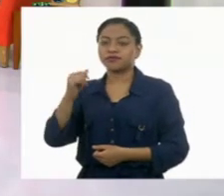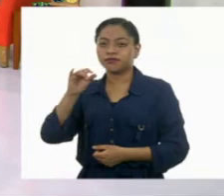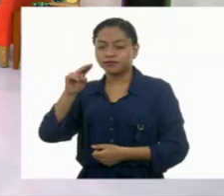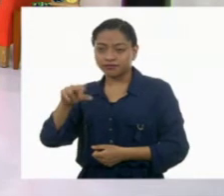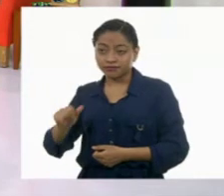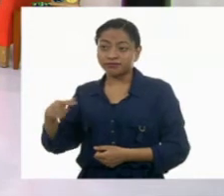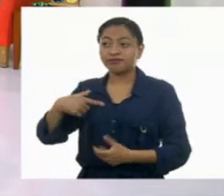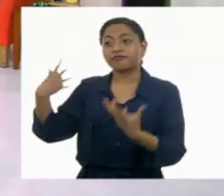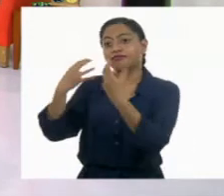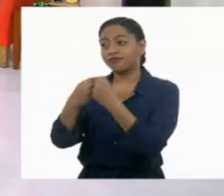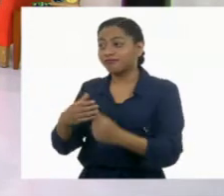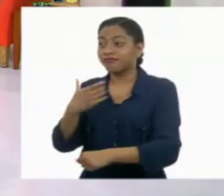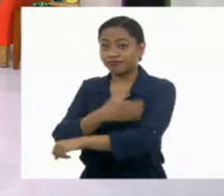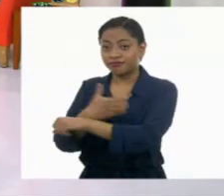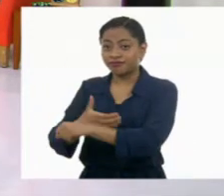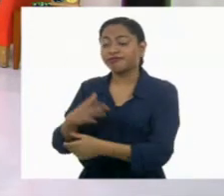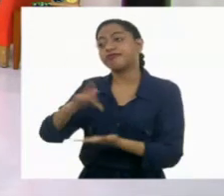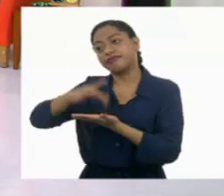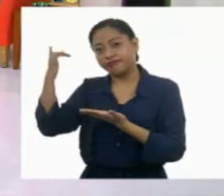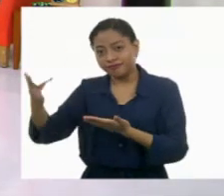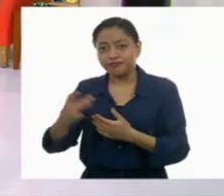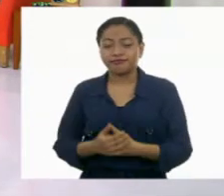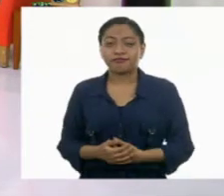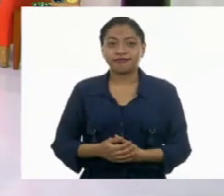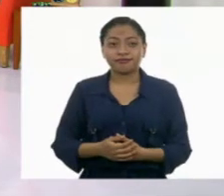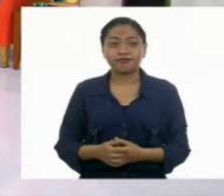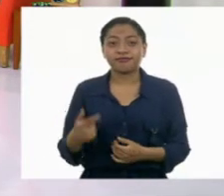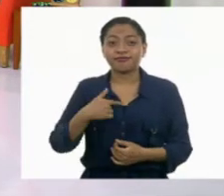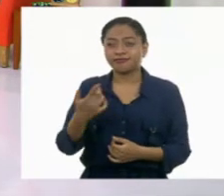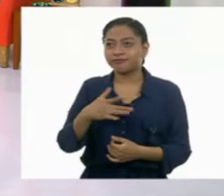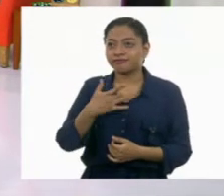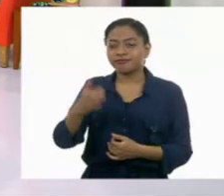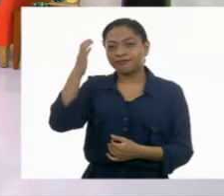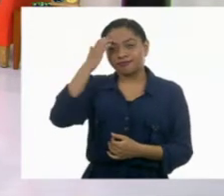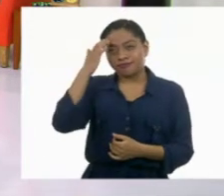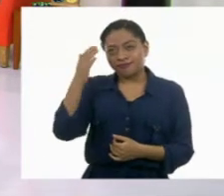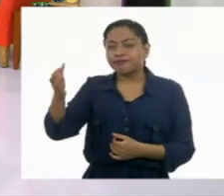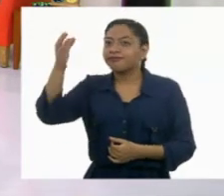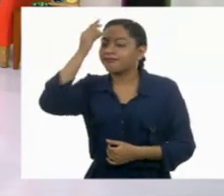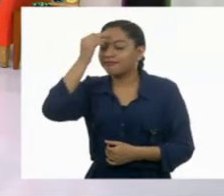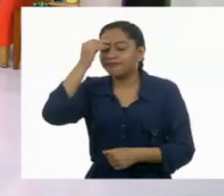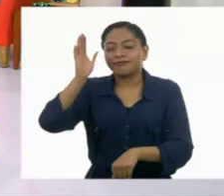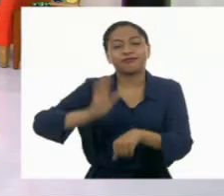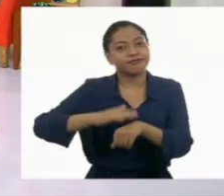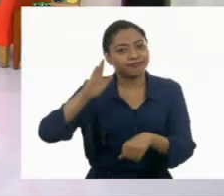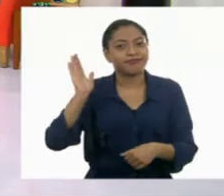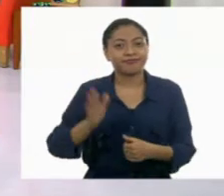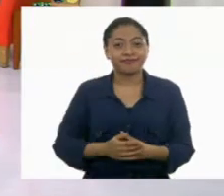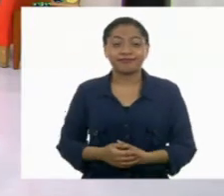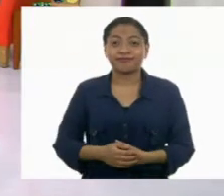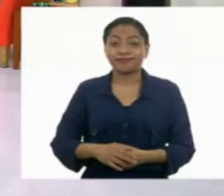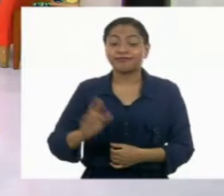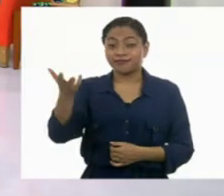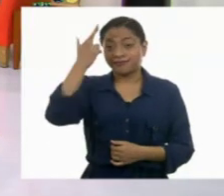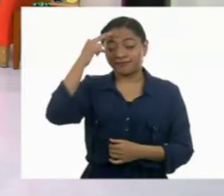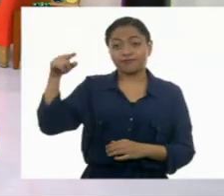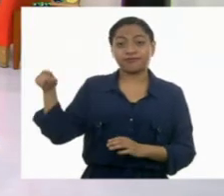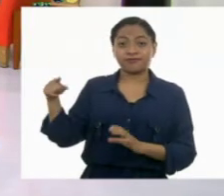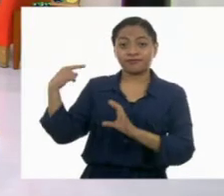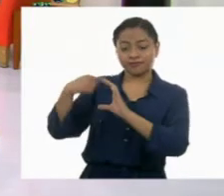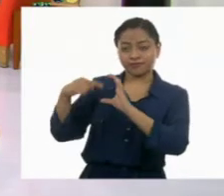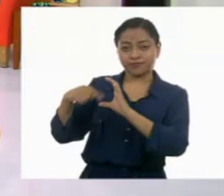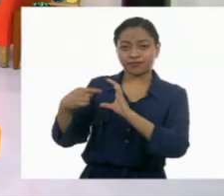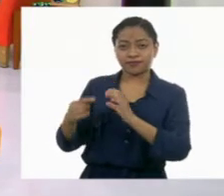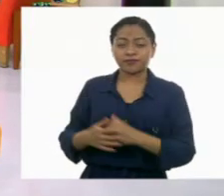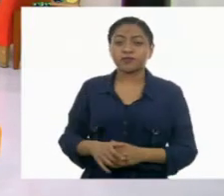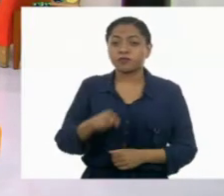de poder compartir con ustedes este espacio, y me voy llena de conocimientos. Les recuerdo que está habilitado el correo que aparece en